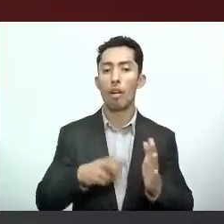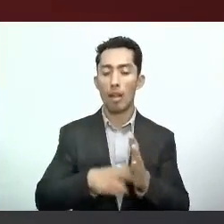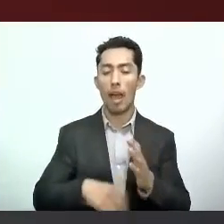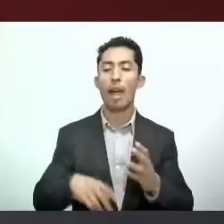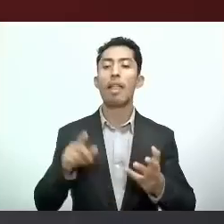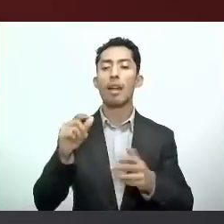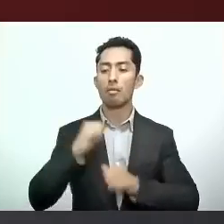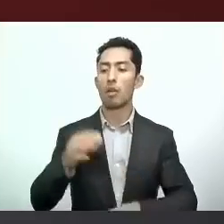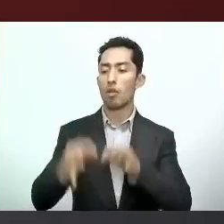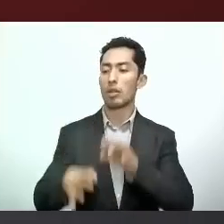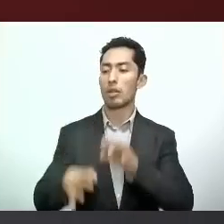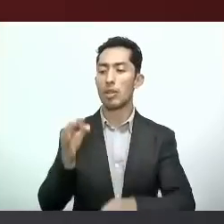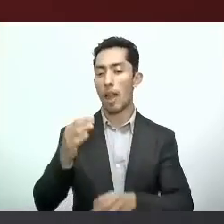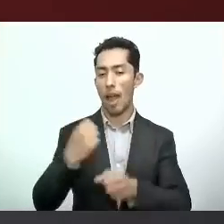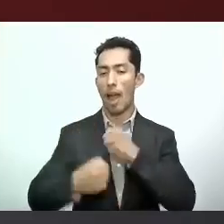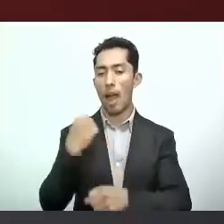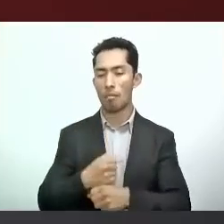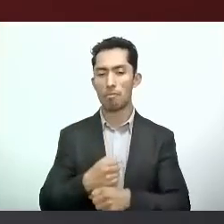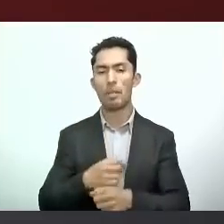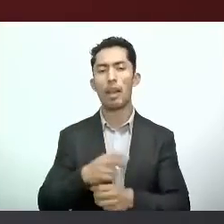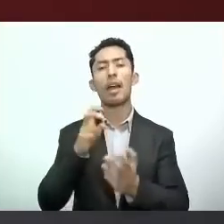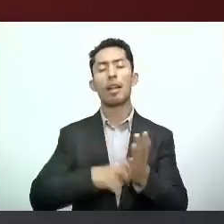los últimos años. La reforma que se hizo